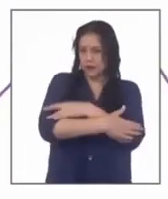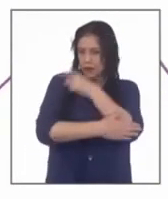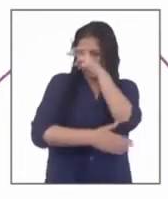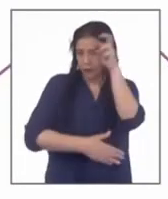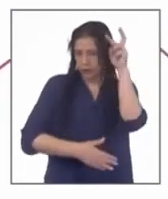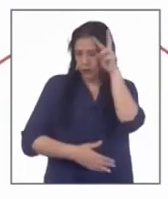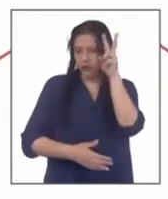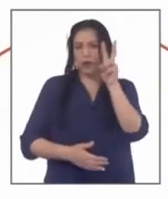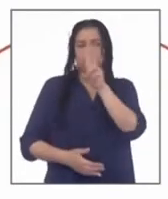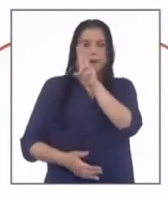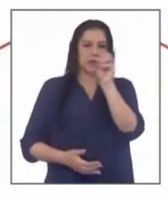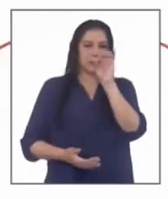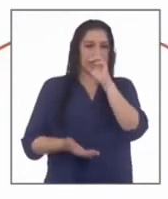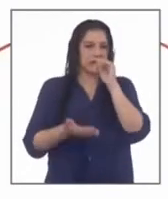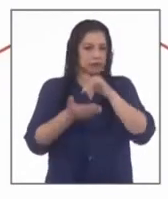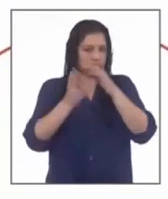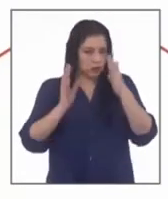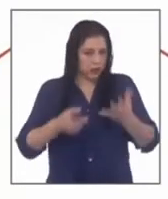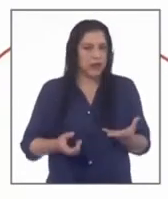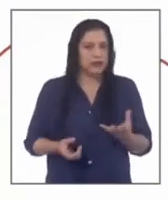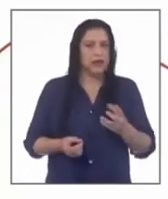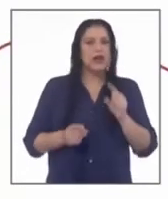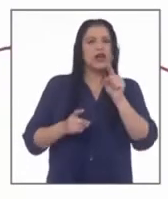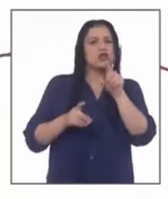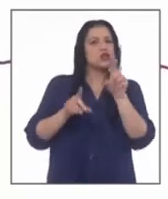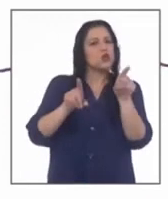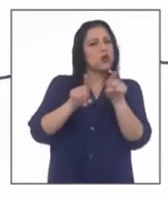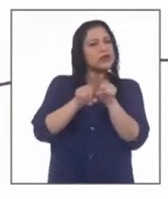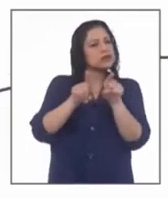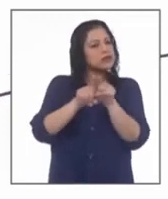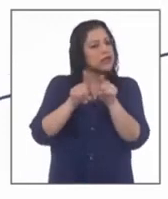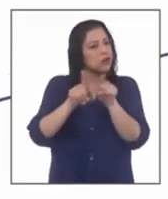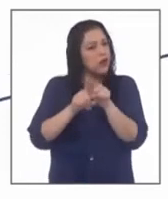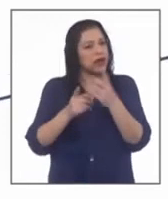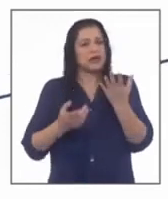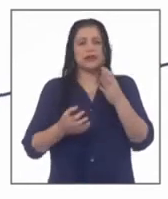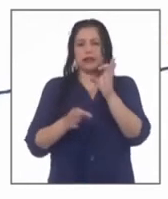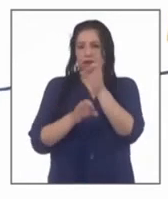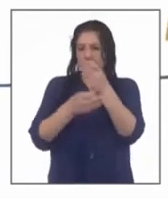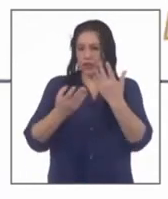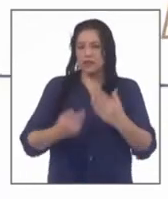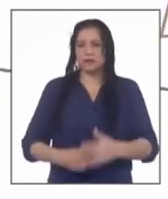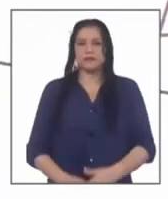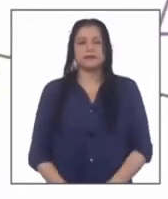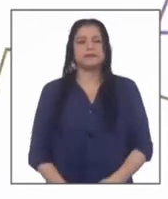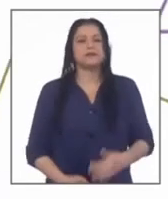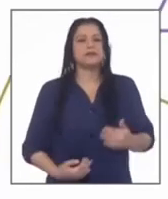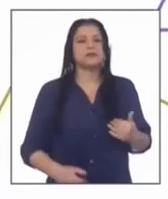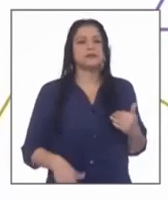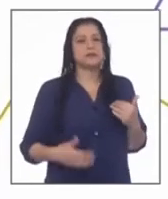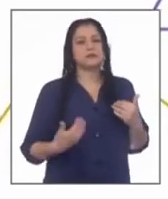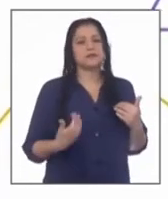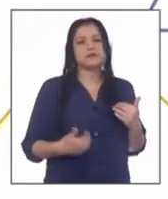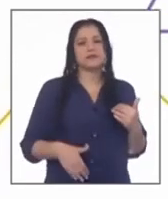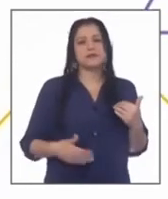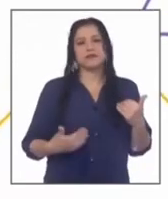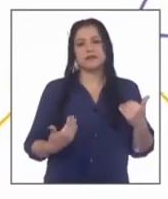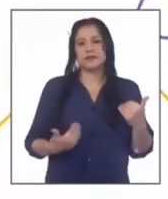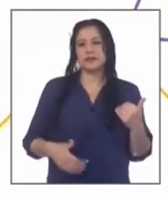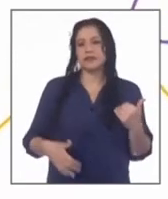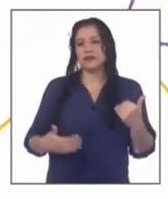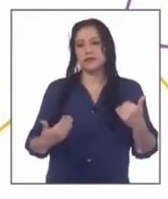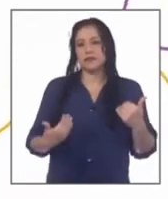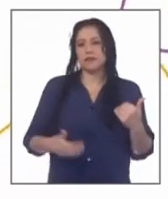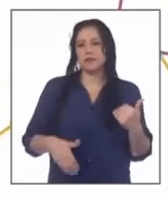promoción 2020, reproduce en tu casa una ficha como esta.